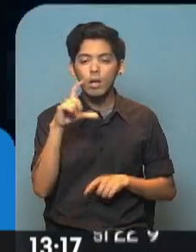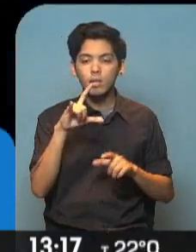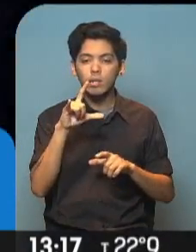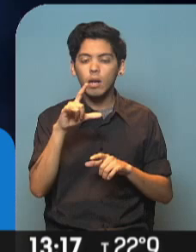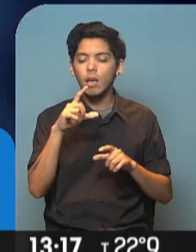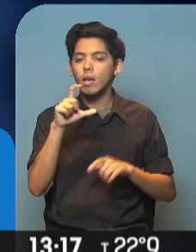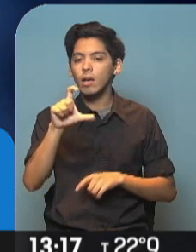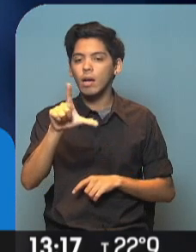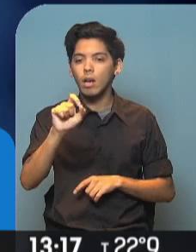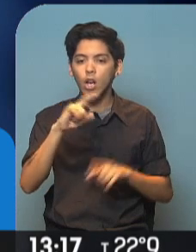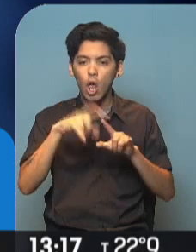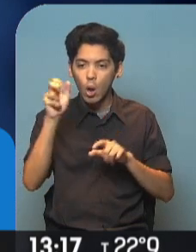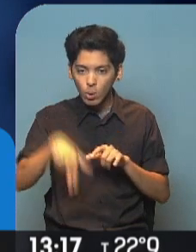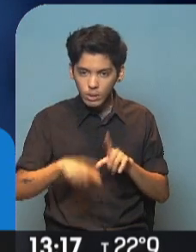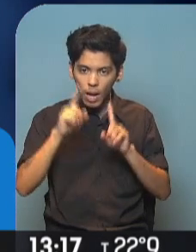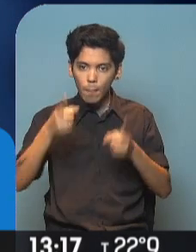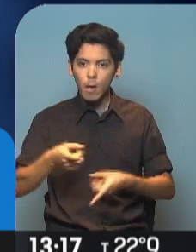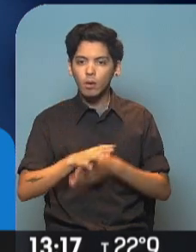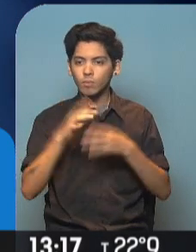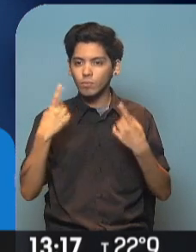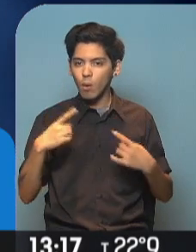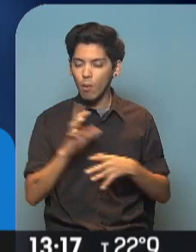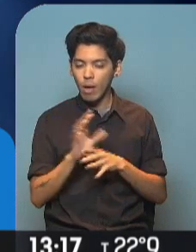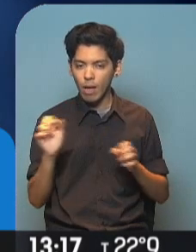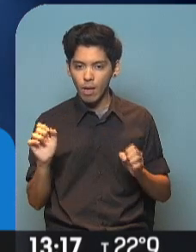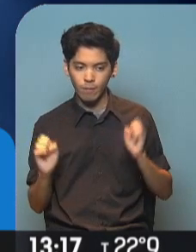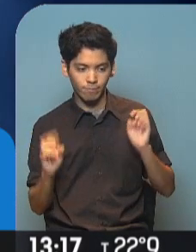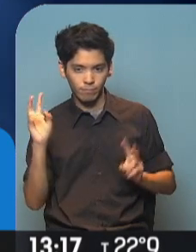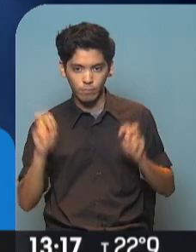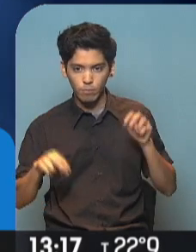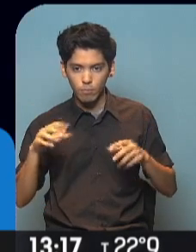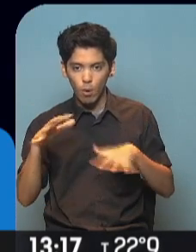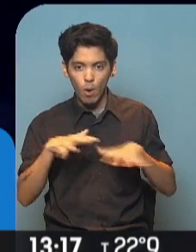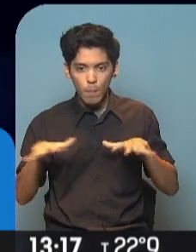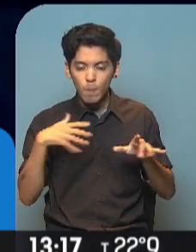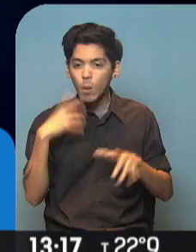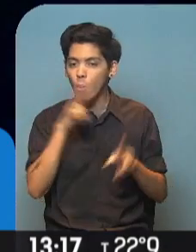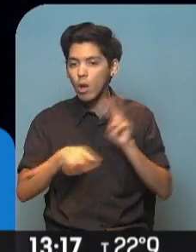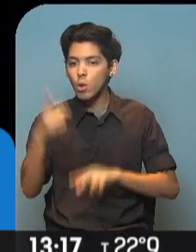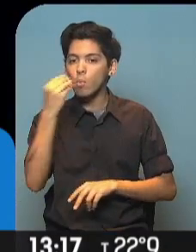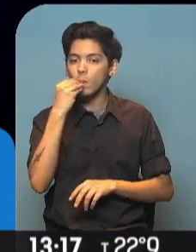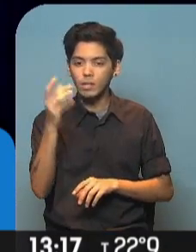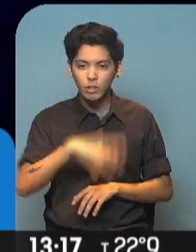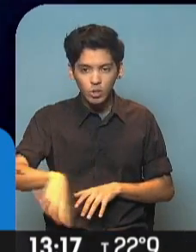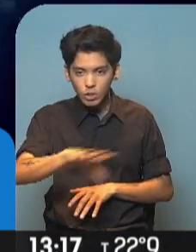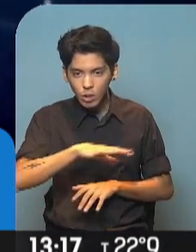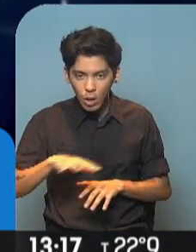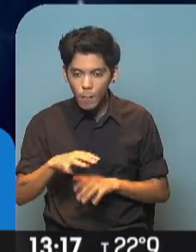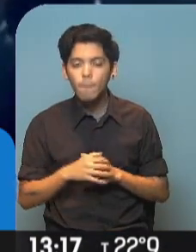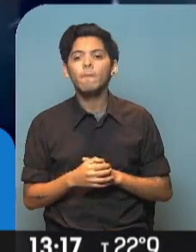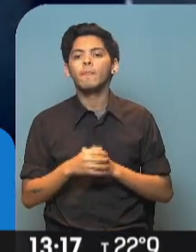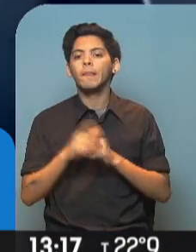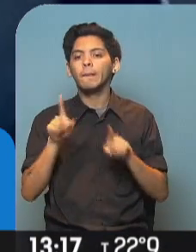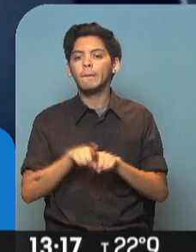público, haciendo gags muy efectivos en la búsqueda de un beso por allí. Está inspirado libremente en La Tempestad